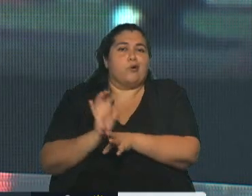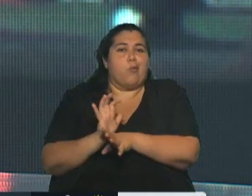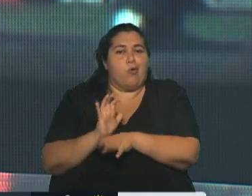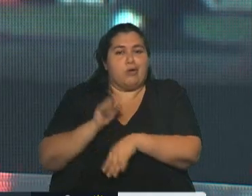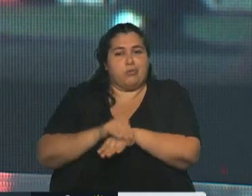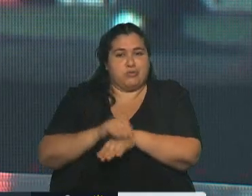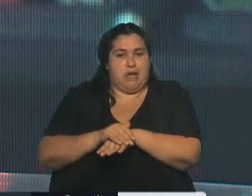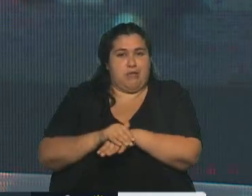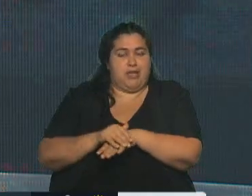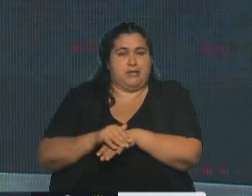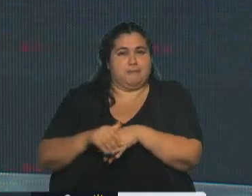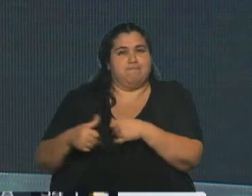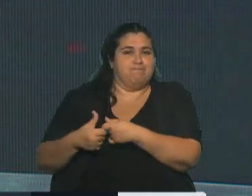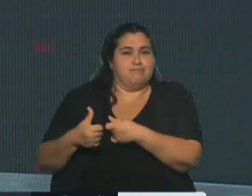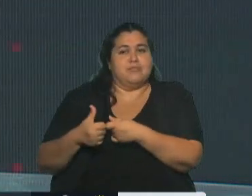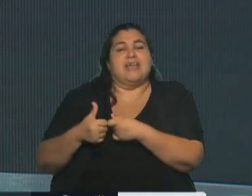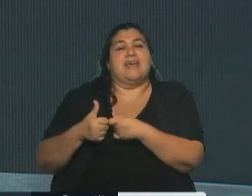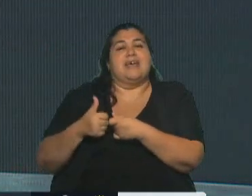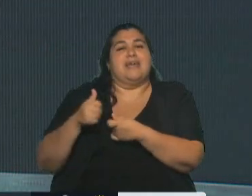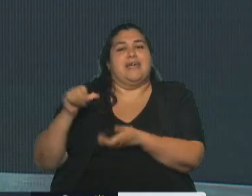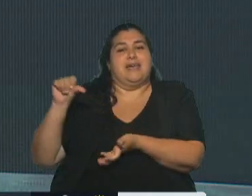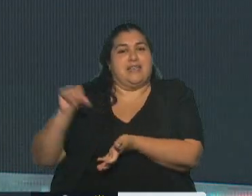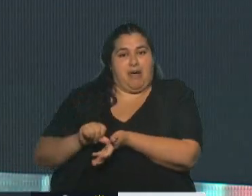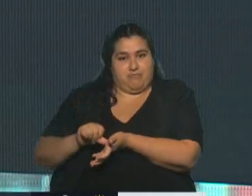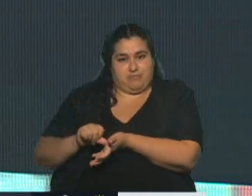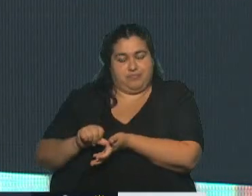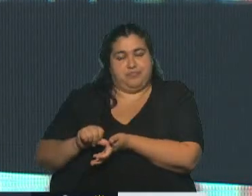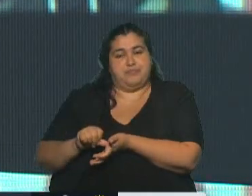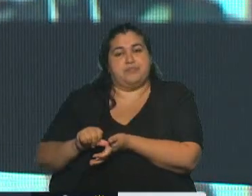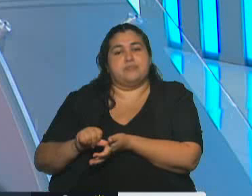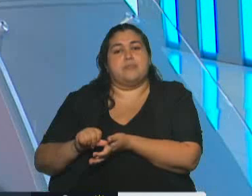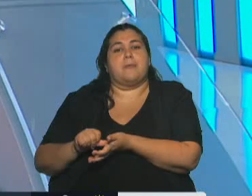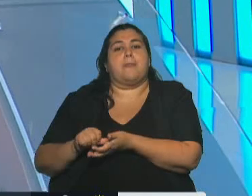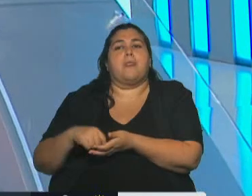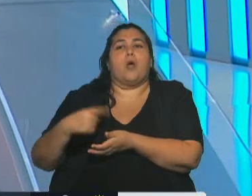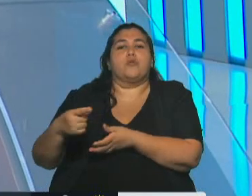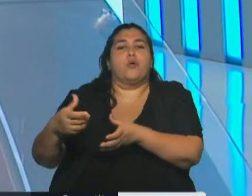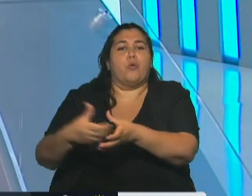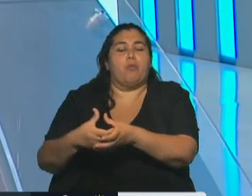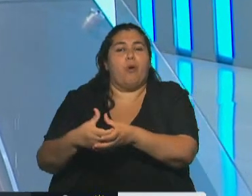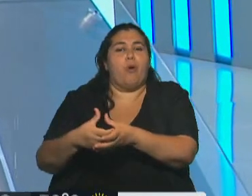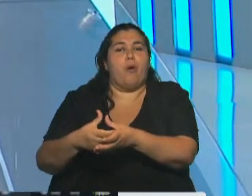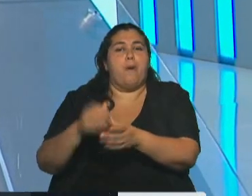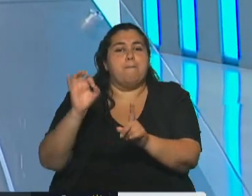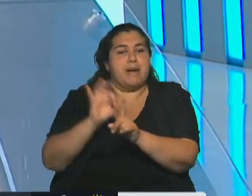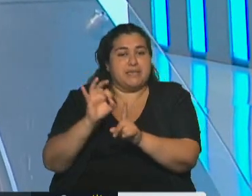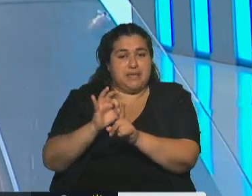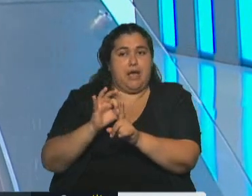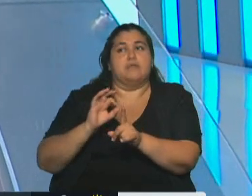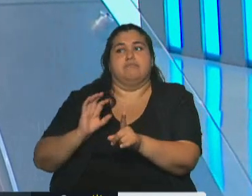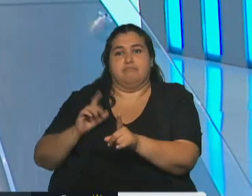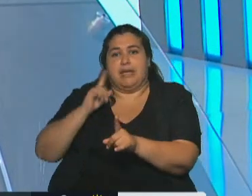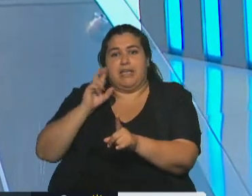Irán. Detrás de esta etnia pakistaní que está también en Irán,